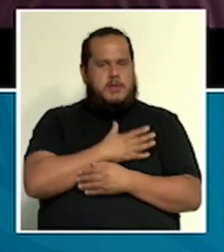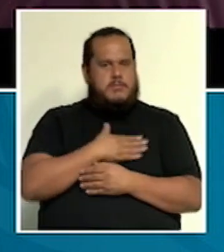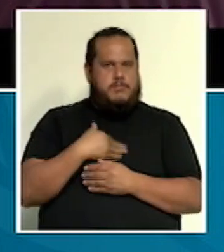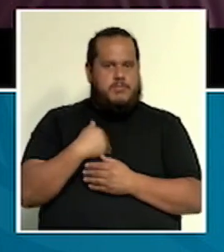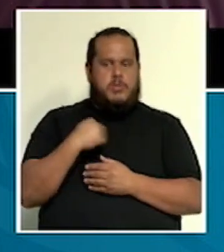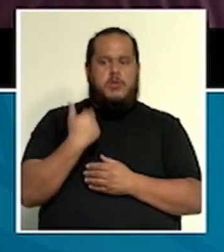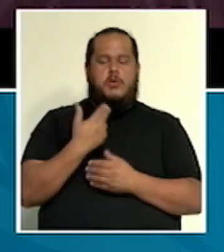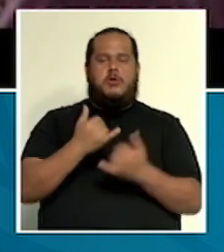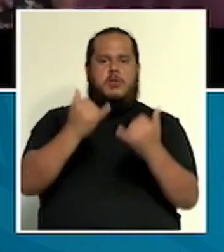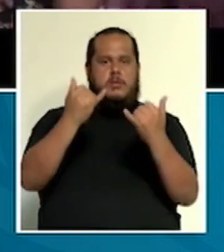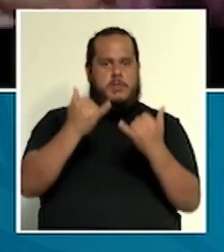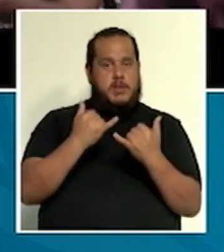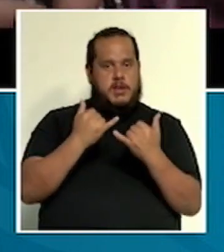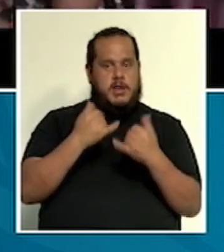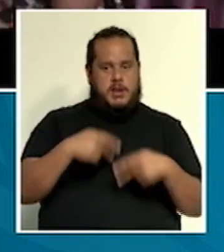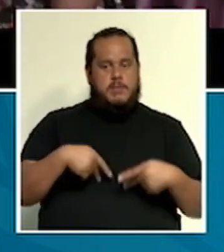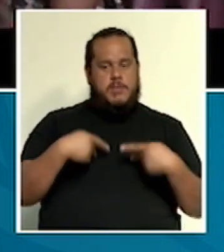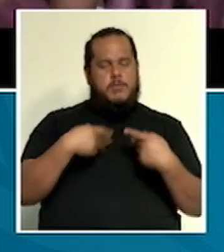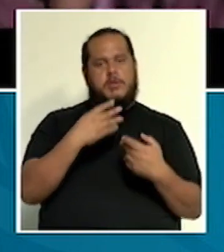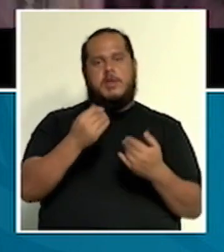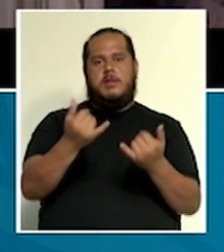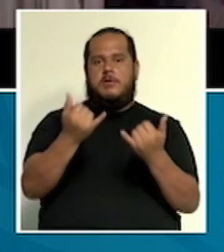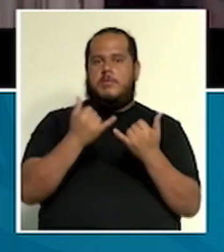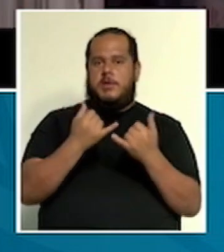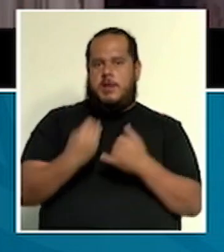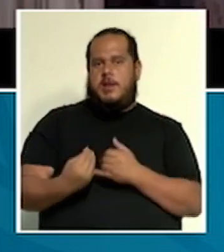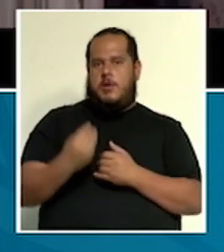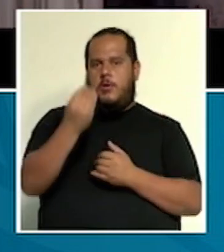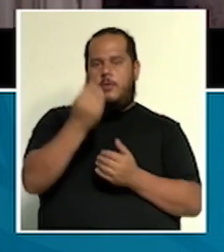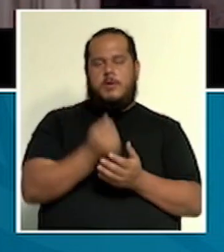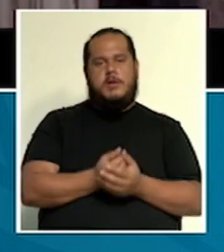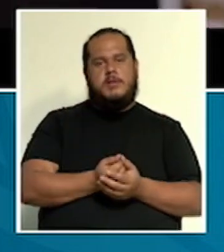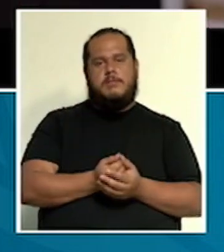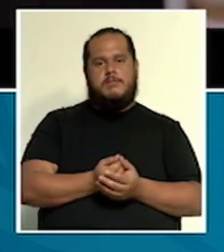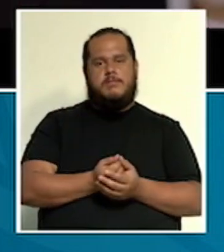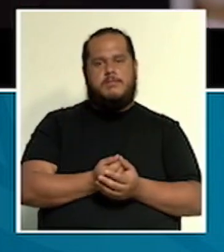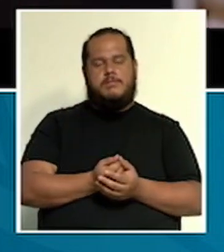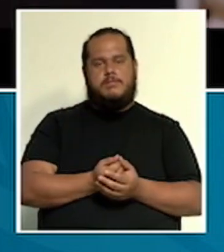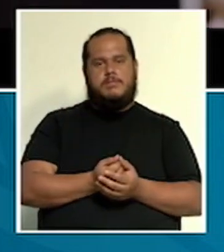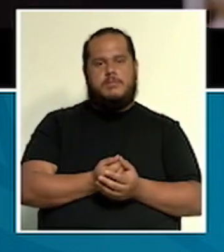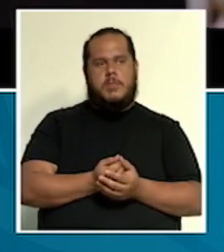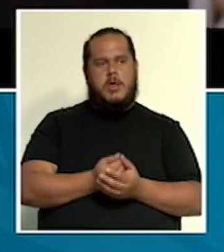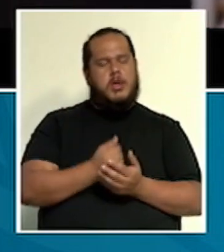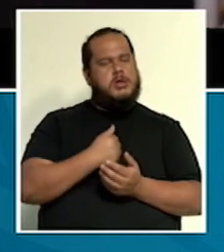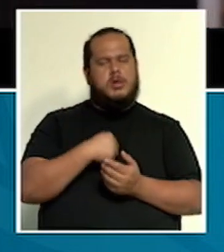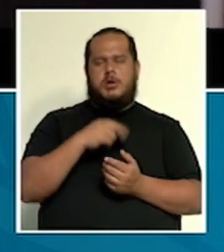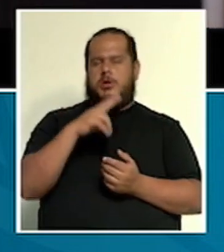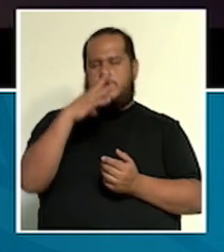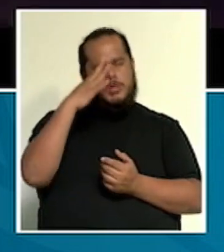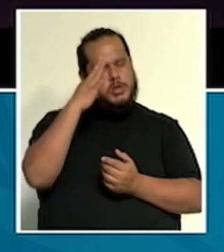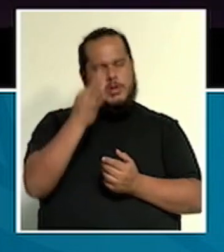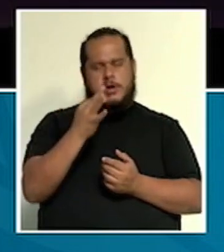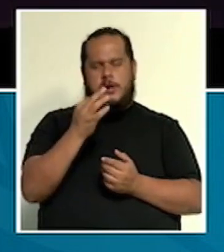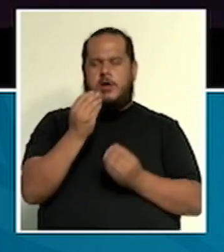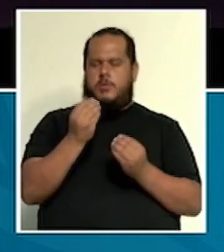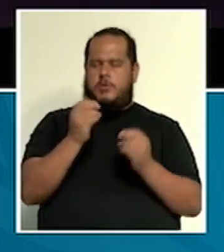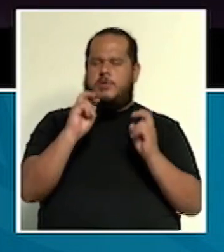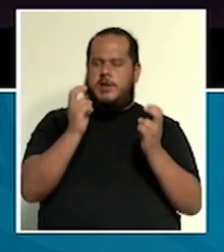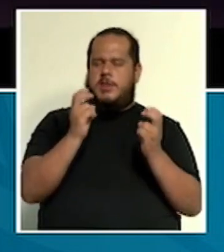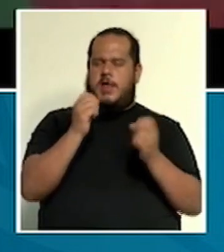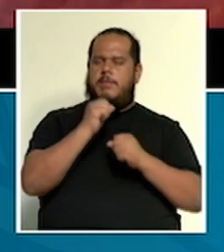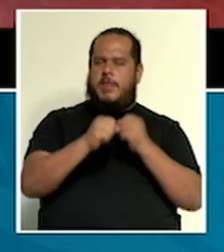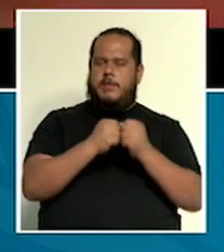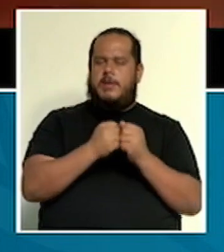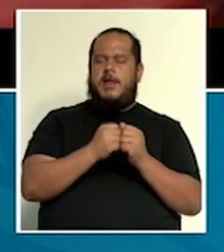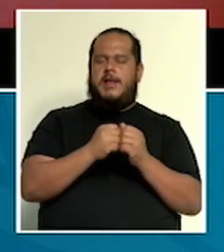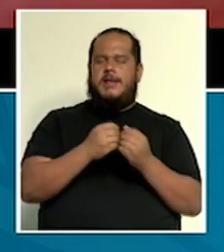nos mantiene vivos y nos mantiene jóvenes. Yo no creo en el tema mucho de la edad. Suena también a